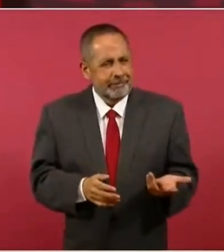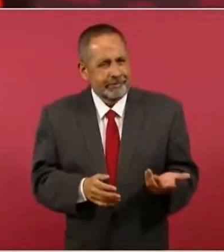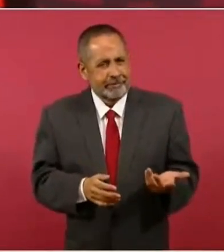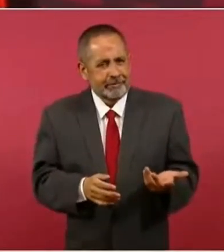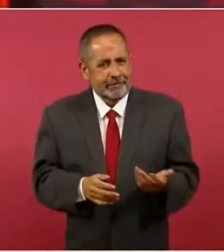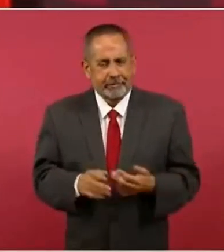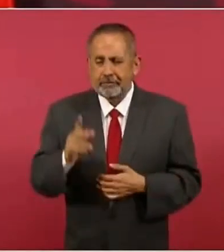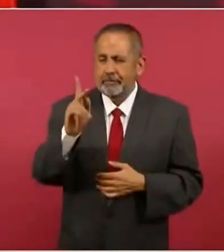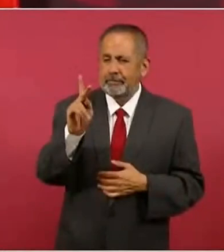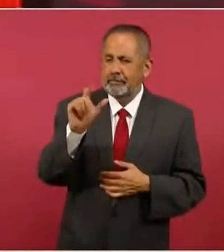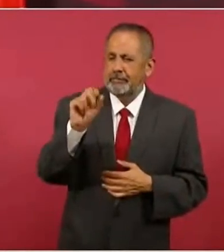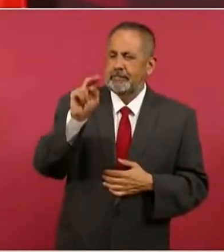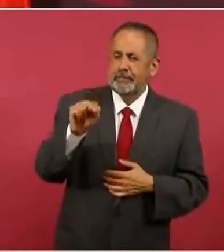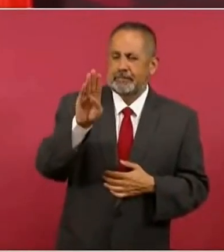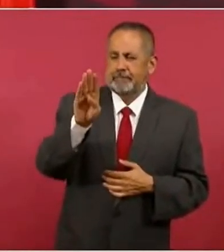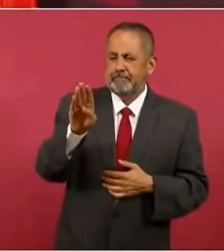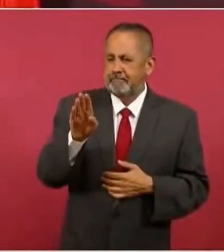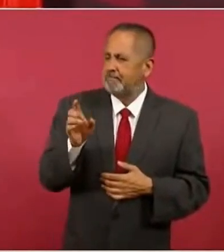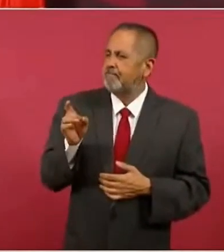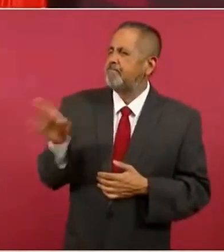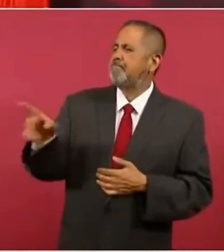del Plan B